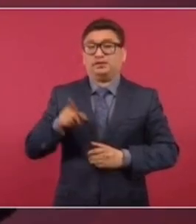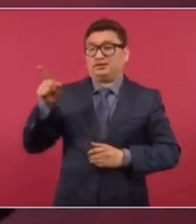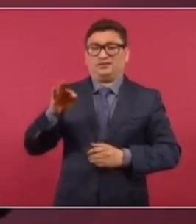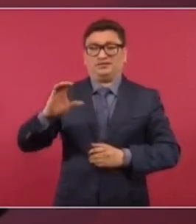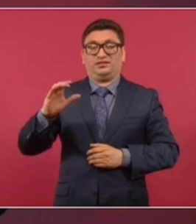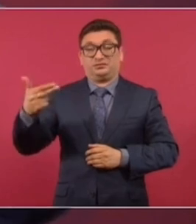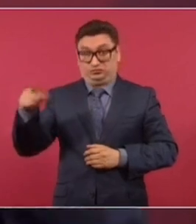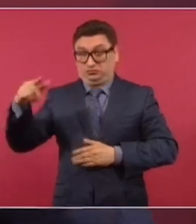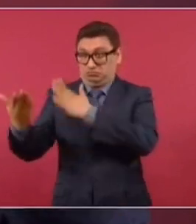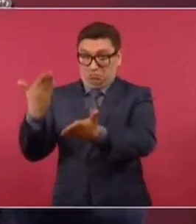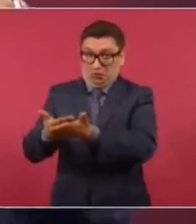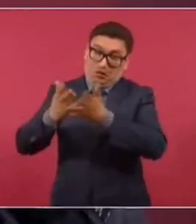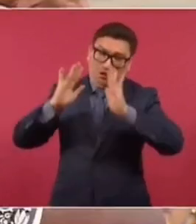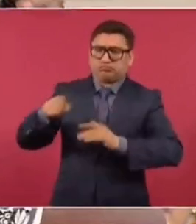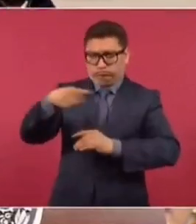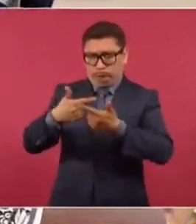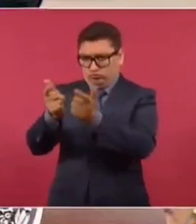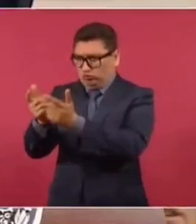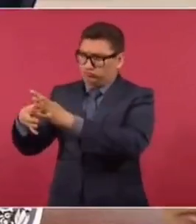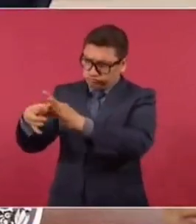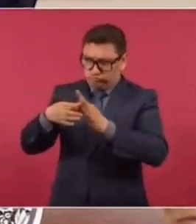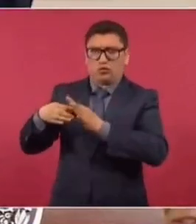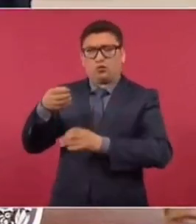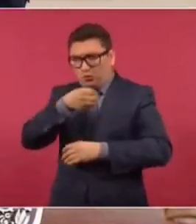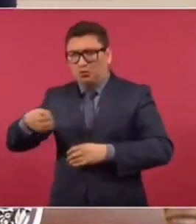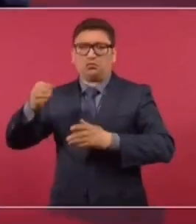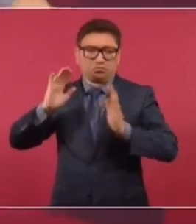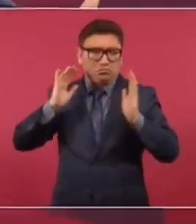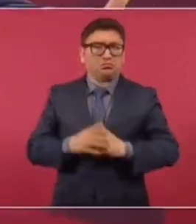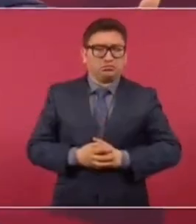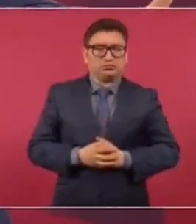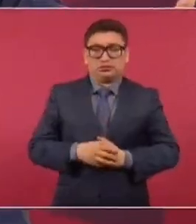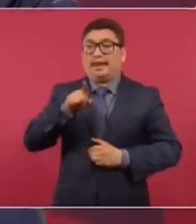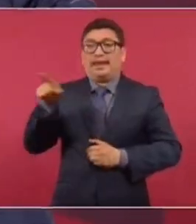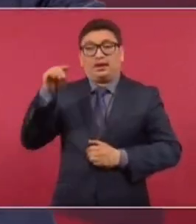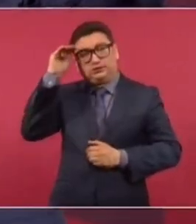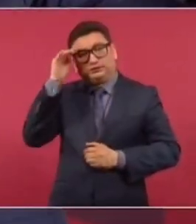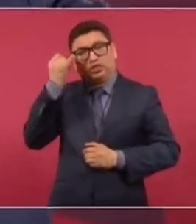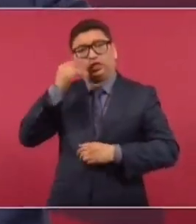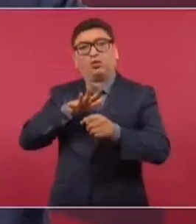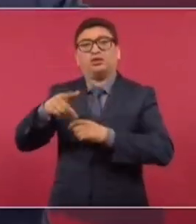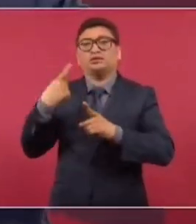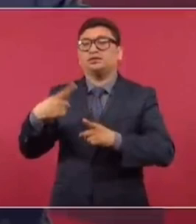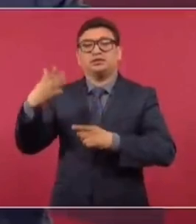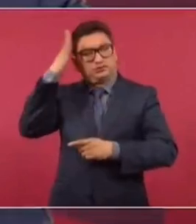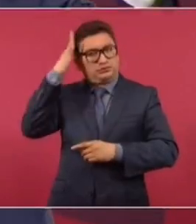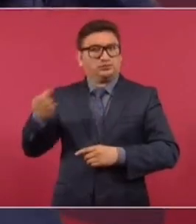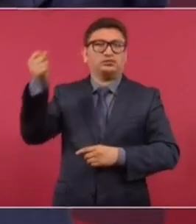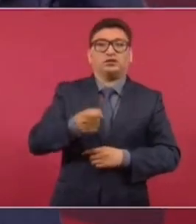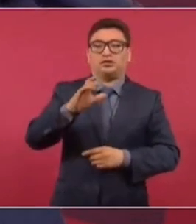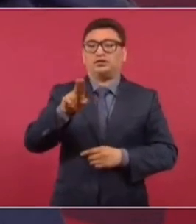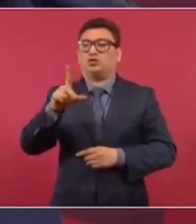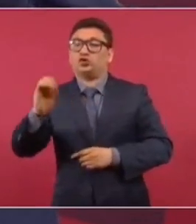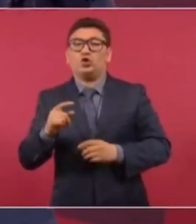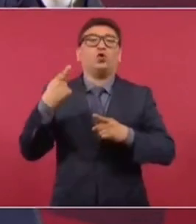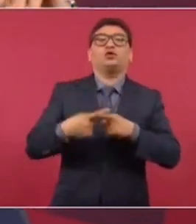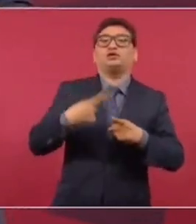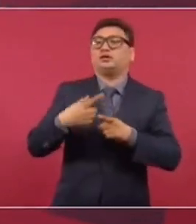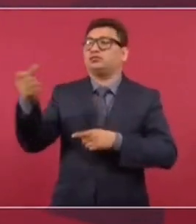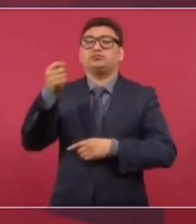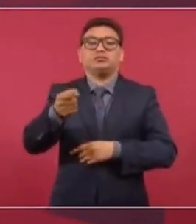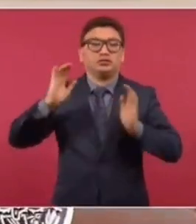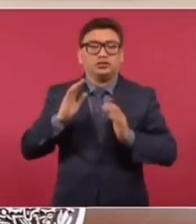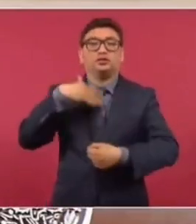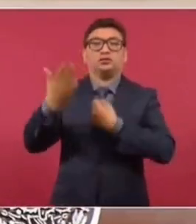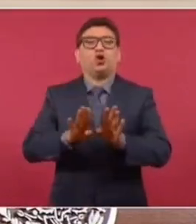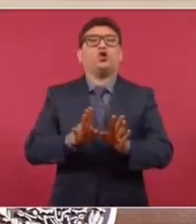Calderón, que se organicen, que se regrupen, que definan si va a ser Claudio el dirigente o quién, que definan